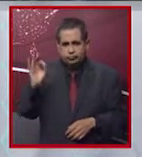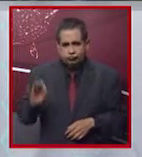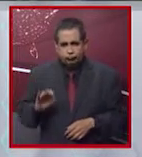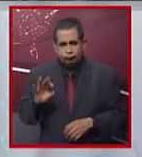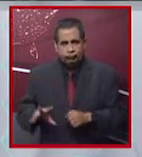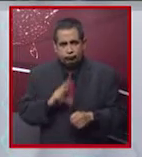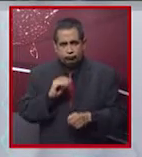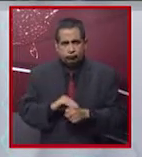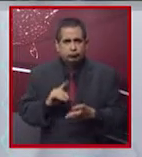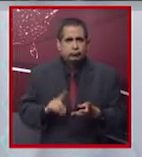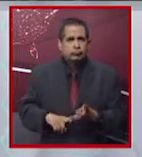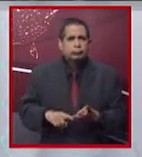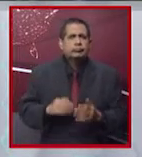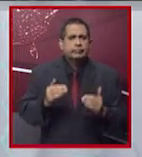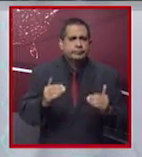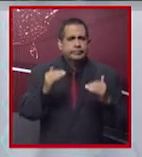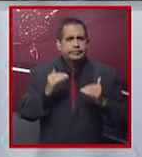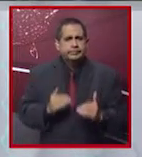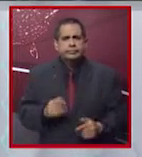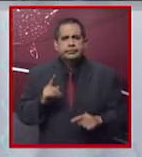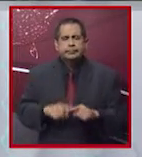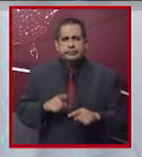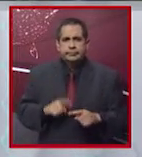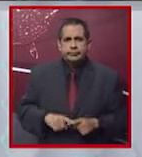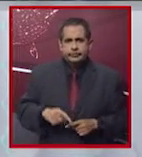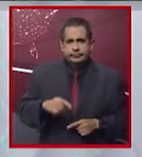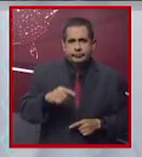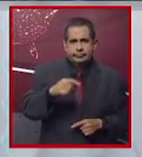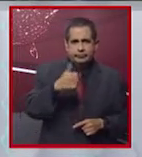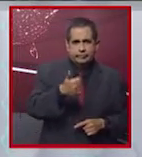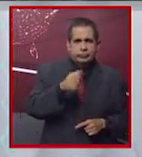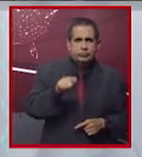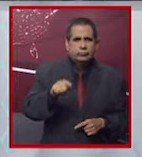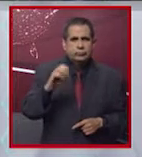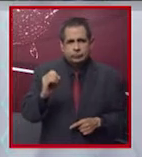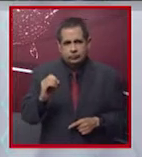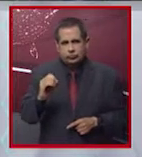13.56% de la votación. Le sigue el Partido del Trabajo, quien obtuvo el